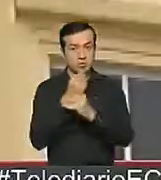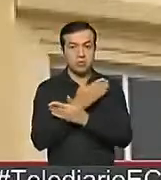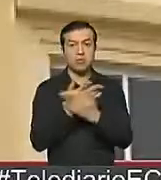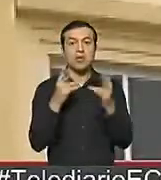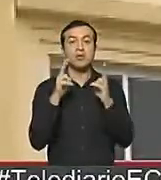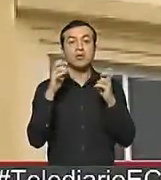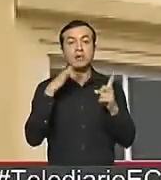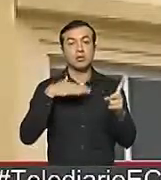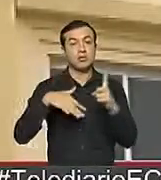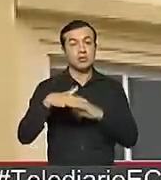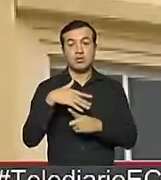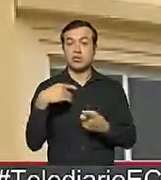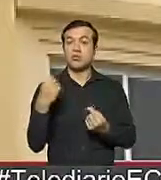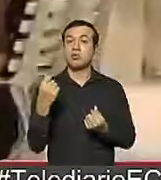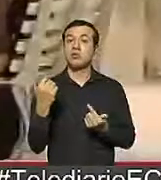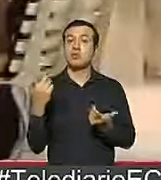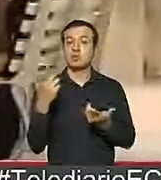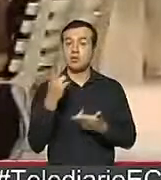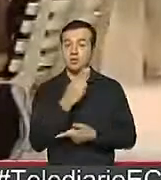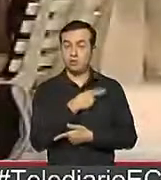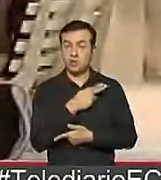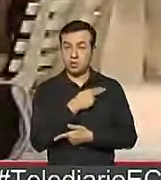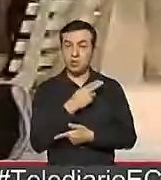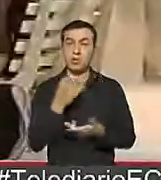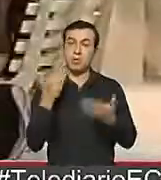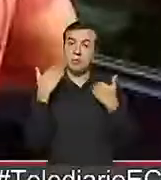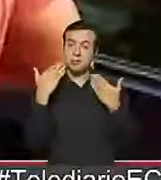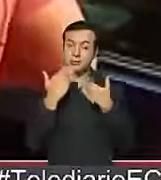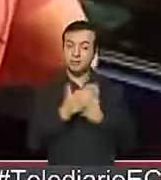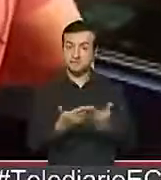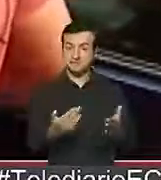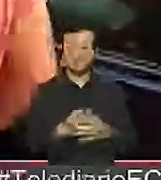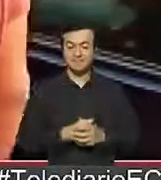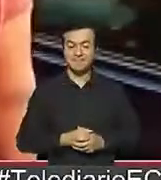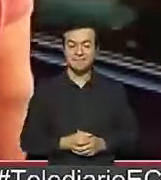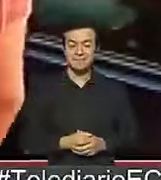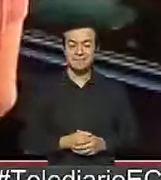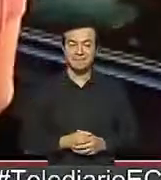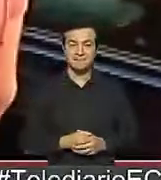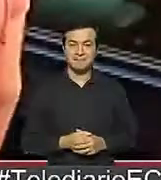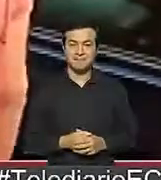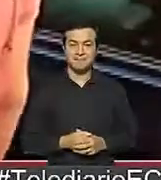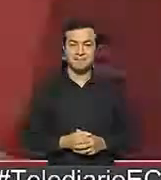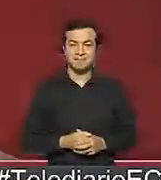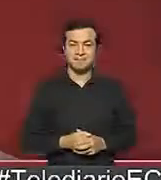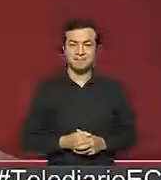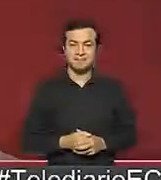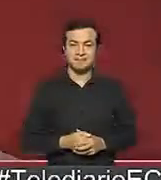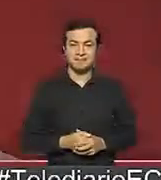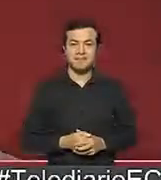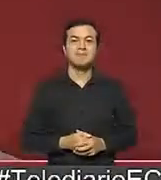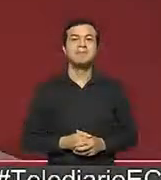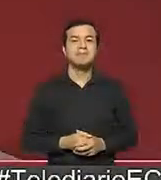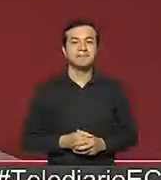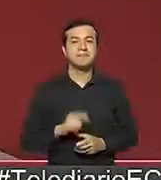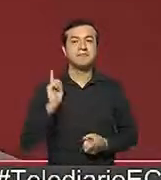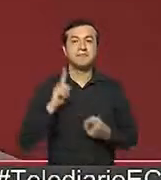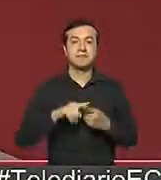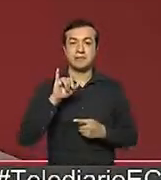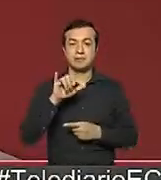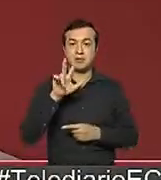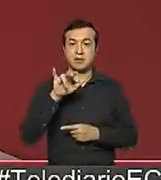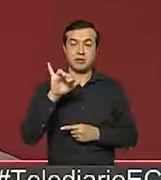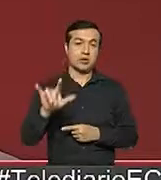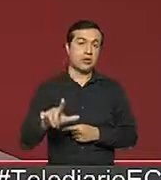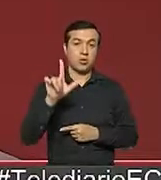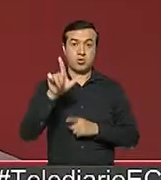respecto a la situación financiera de la Universidad de Guayaquil. César Eduarte, Medios Públicos. Y hasta el sábado 13 de julio